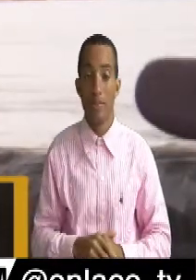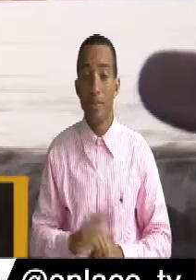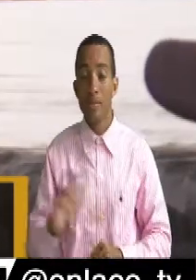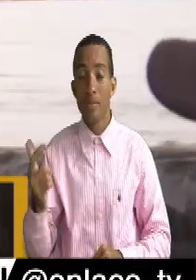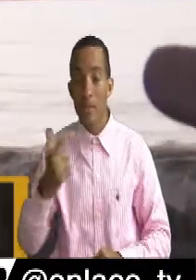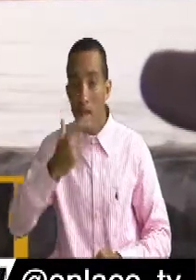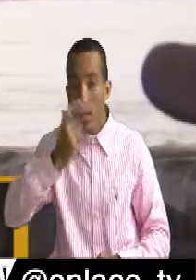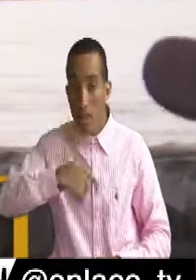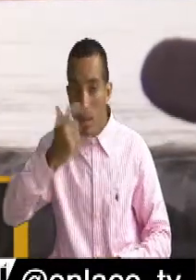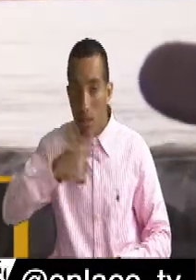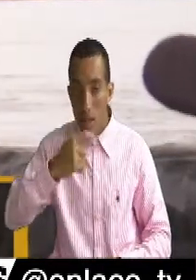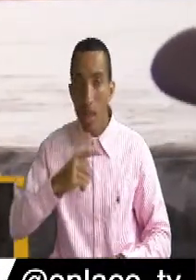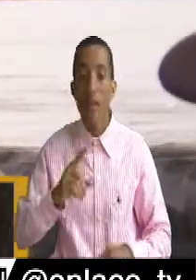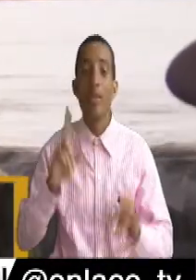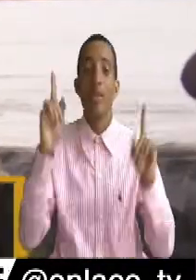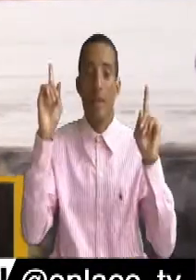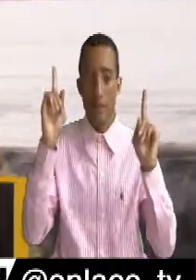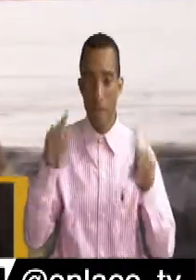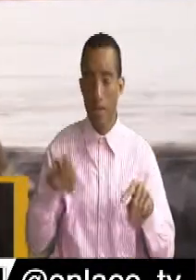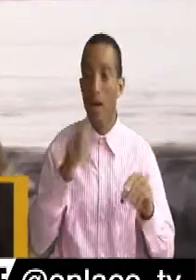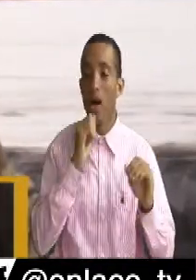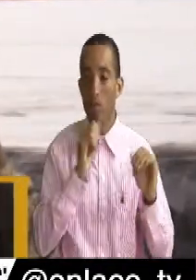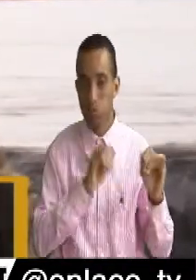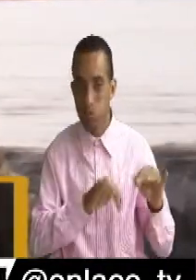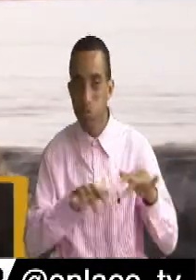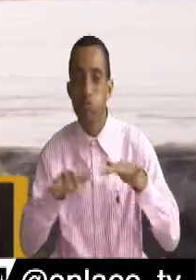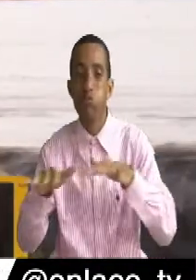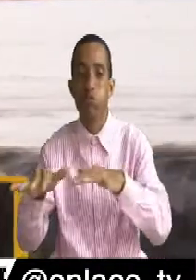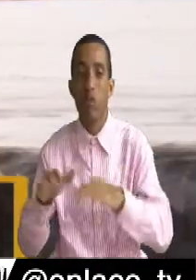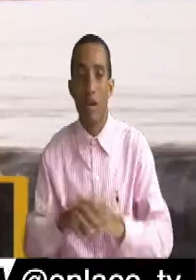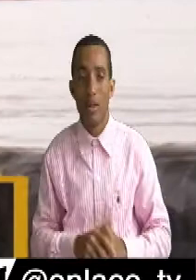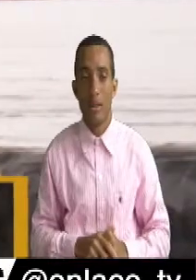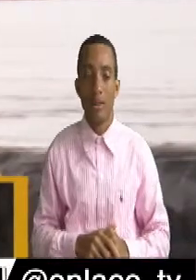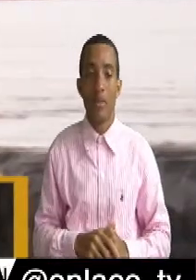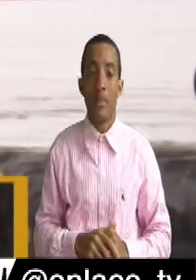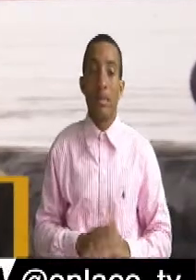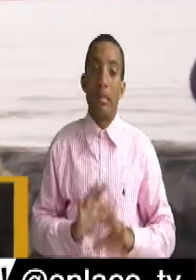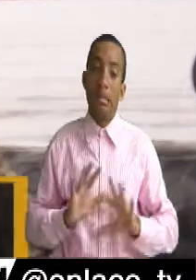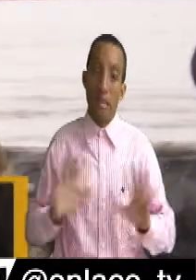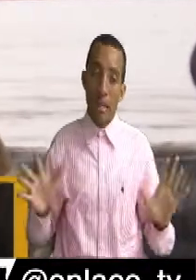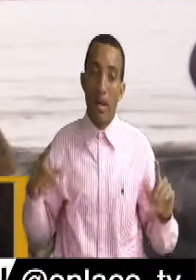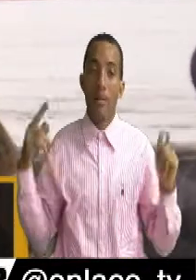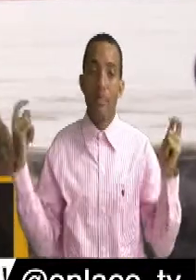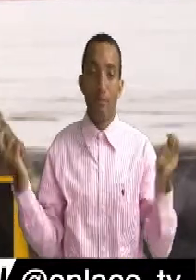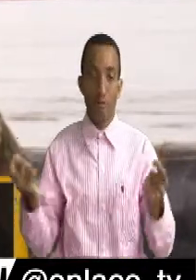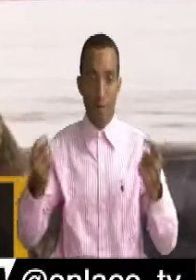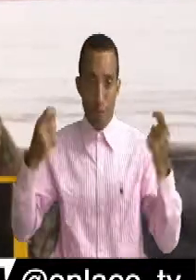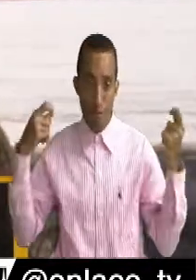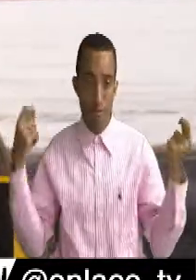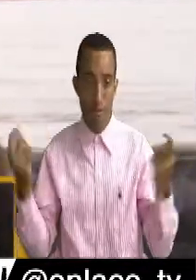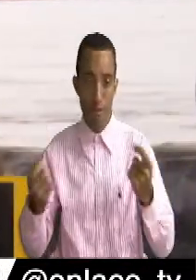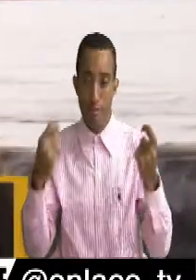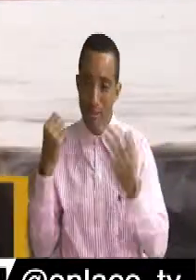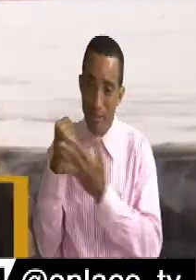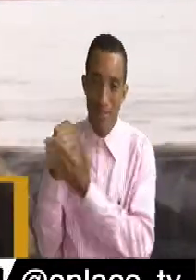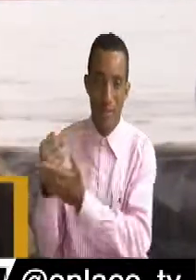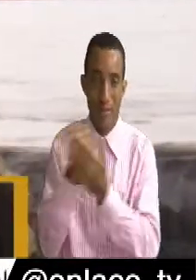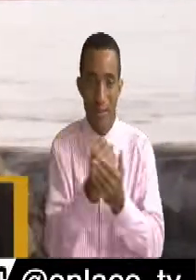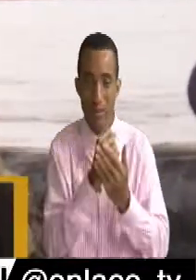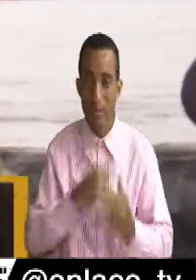Chucurí, que también que ya tiene medidas preventivas y ya estamos haciendo campañas con el fin de auxiliar a esta comunidad